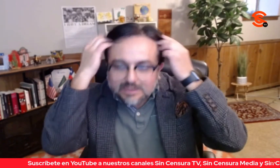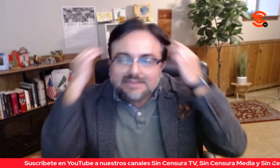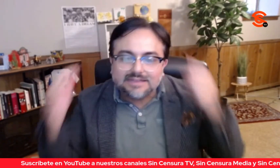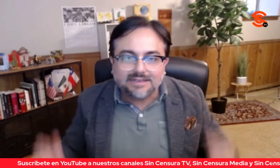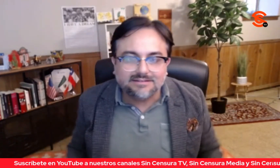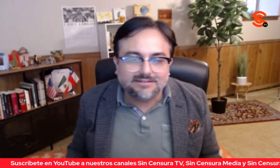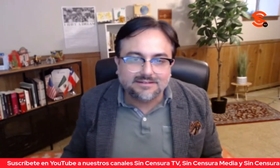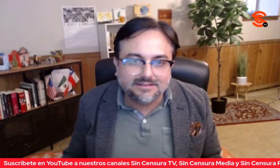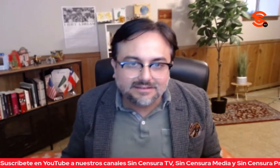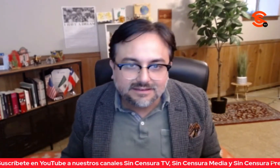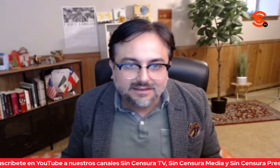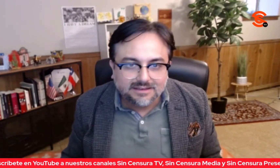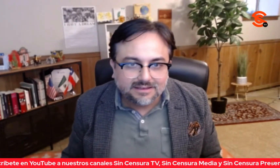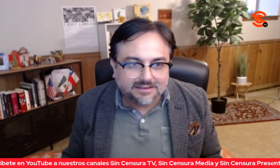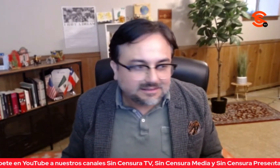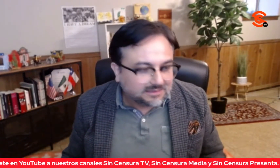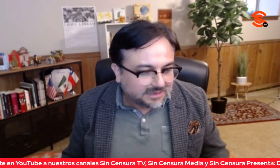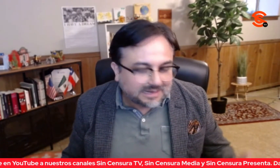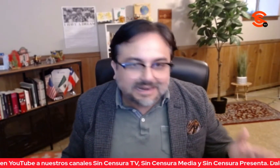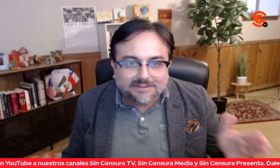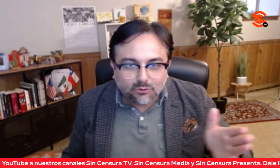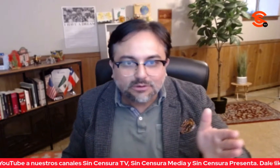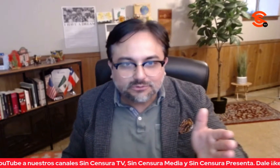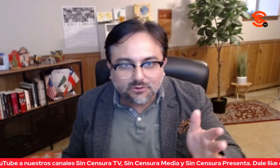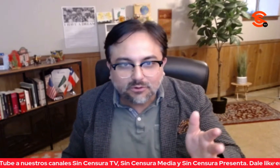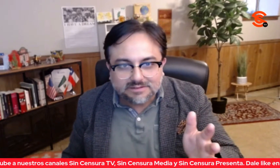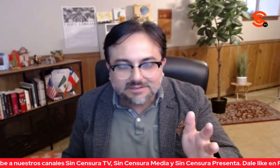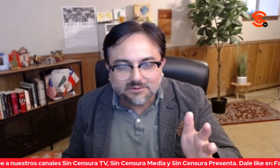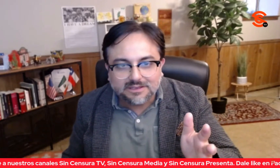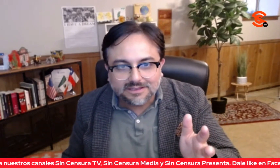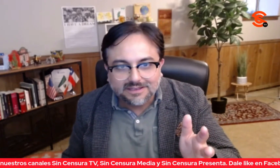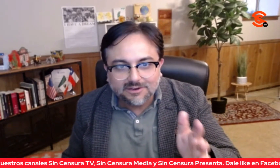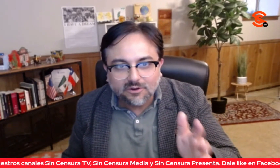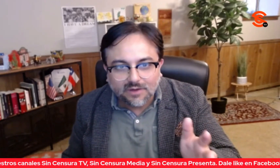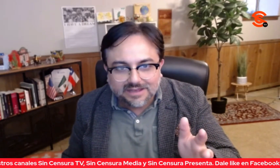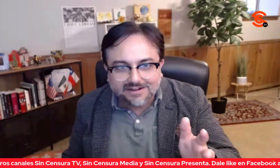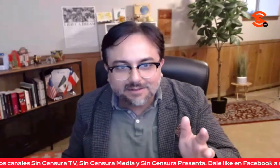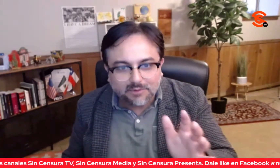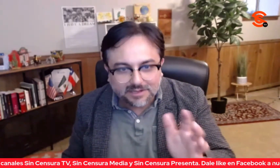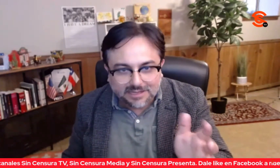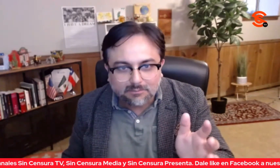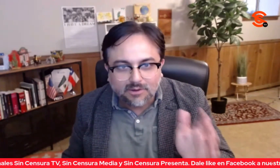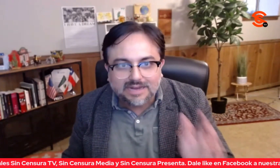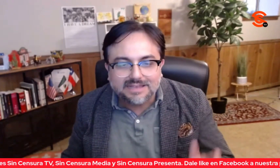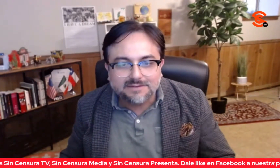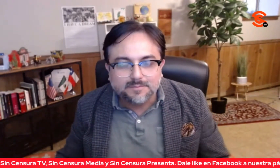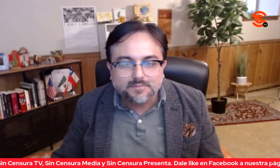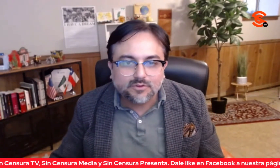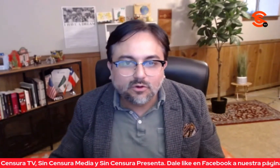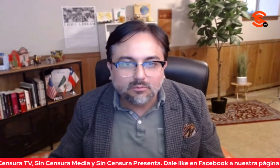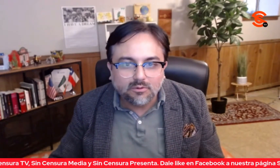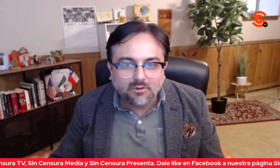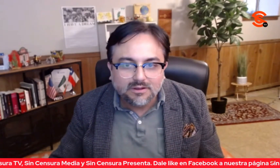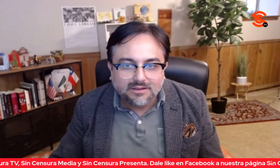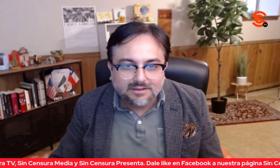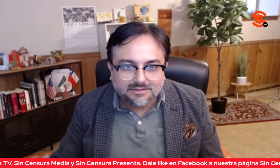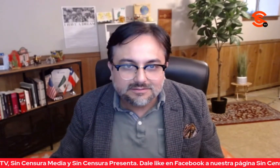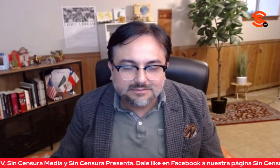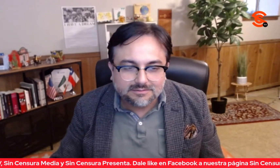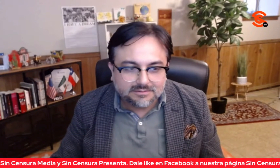carreras políticas. Y en eso estoy convencido que no erra, por ejemplo, alguien